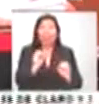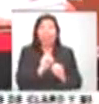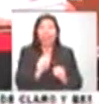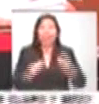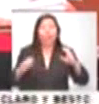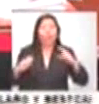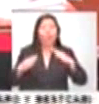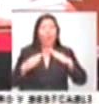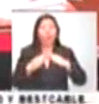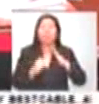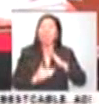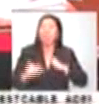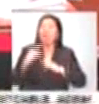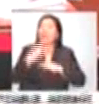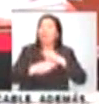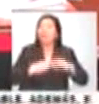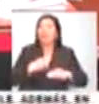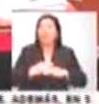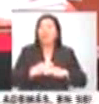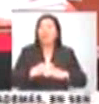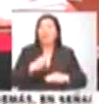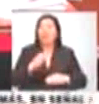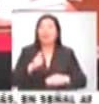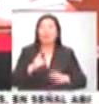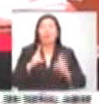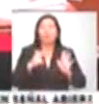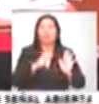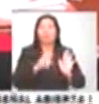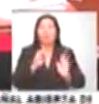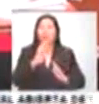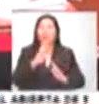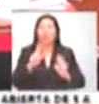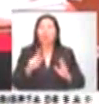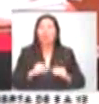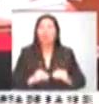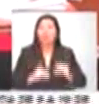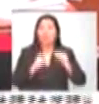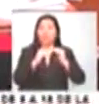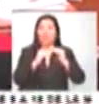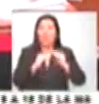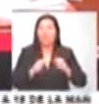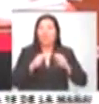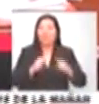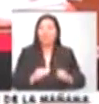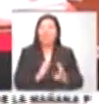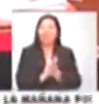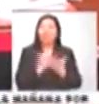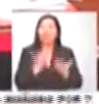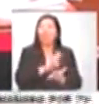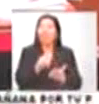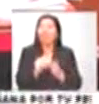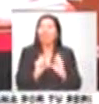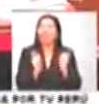a la cumbre de las montañas más altas del mundo, el monte Everest, a 8.848 metros sobre el nivel del mar. Los saludos de toda